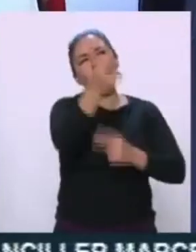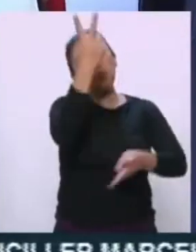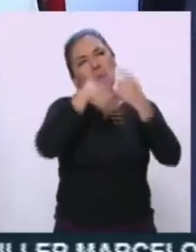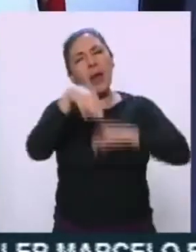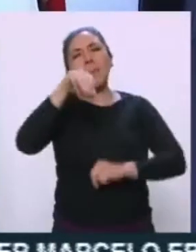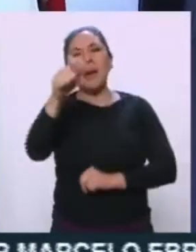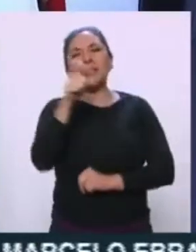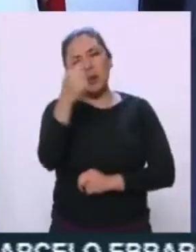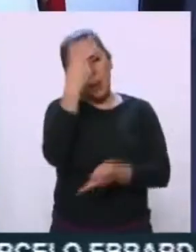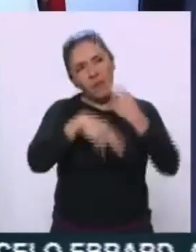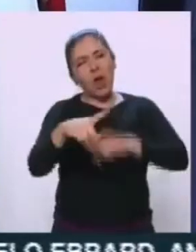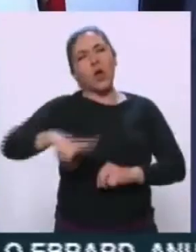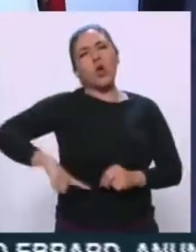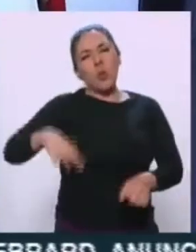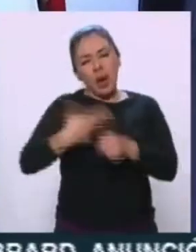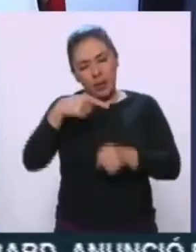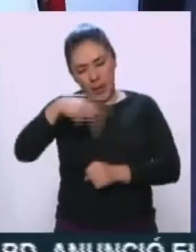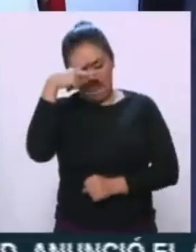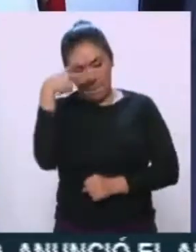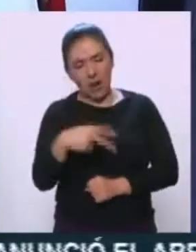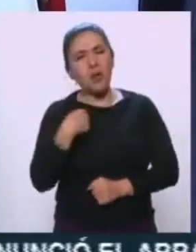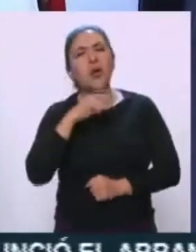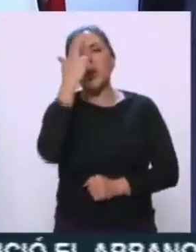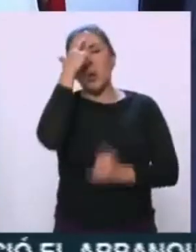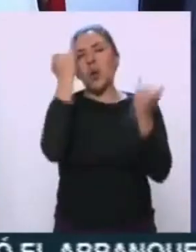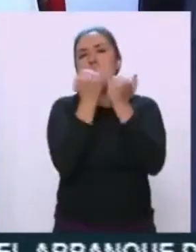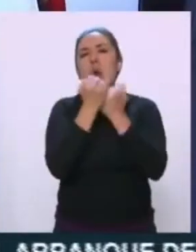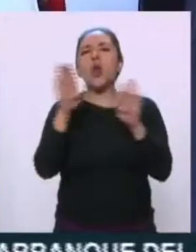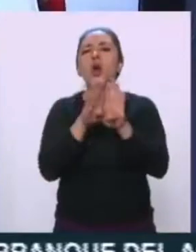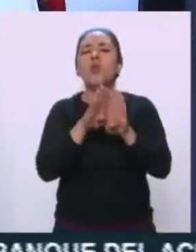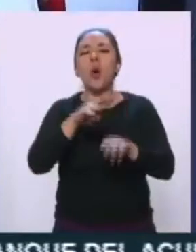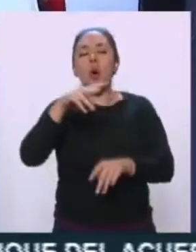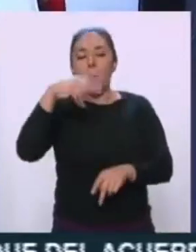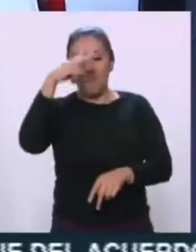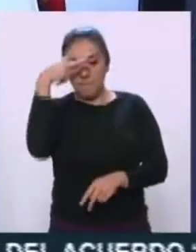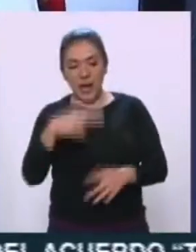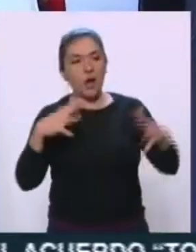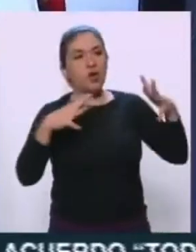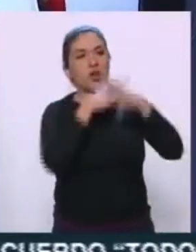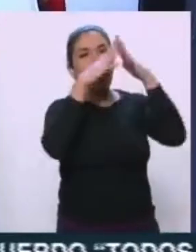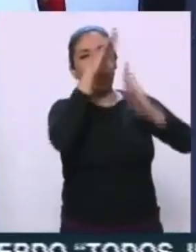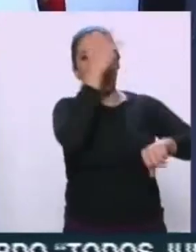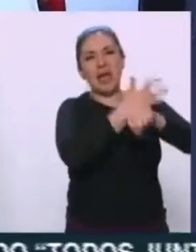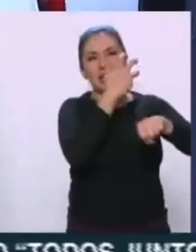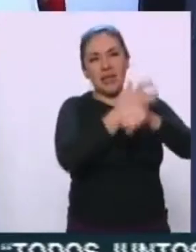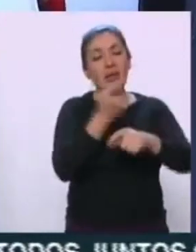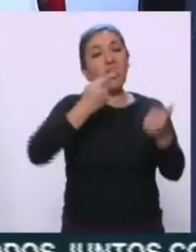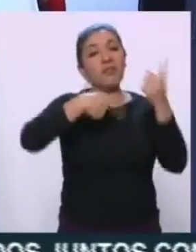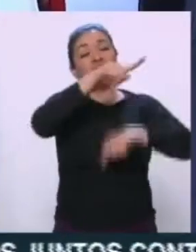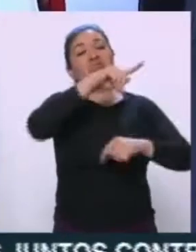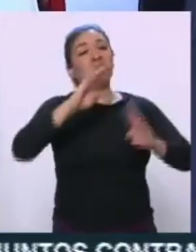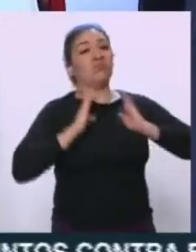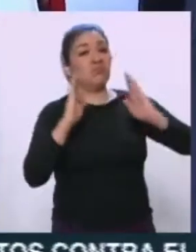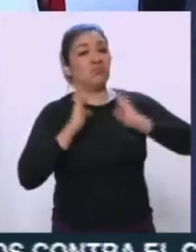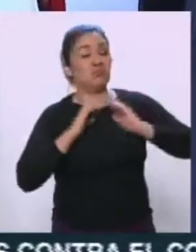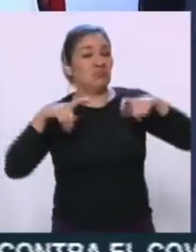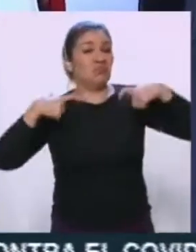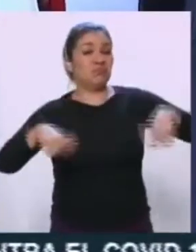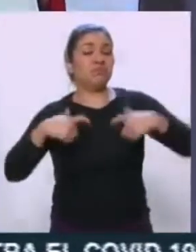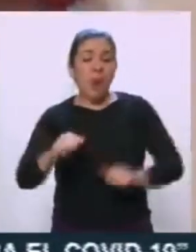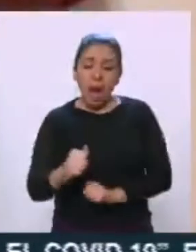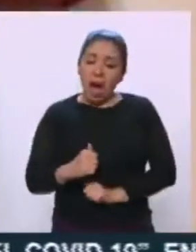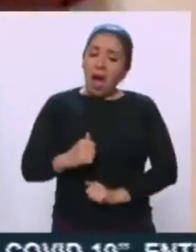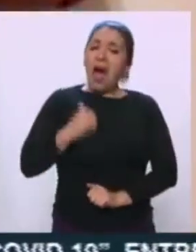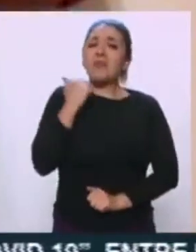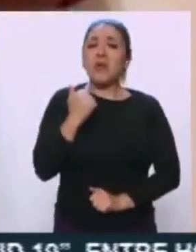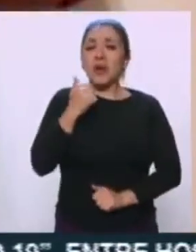otro episodio, que es el de la guerra con Estados Unidos, cuando los juniors del ejército